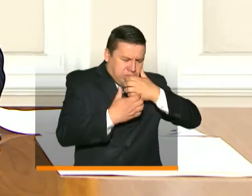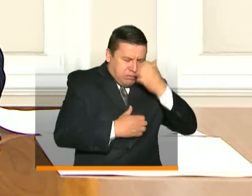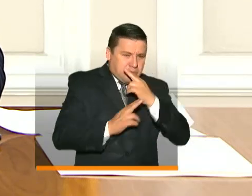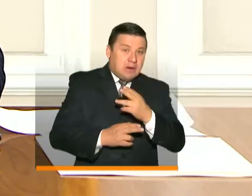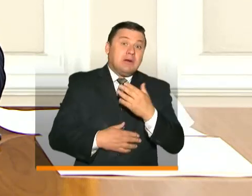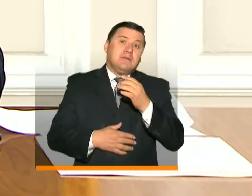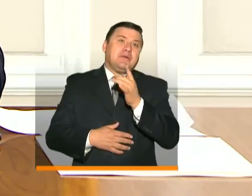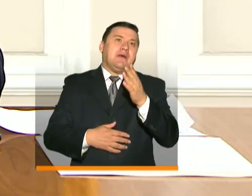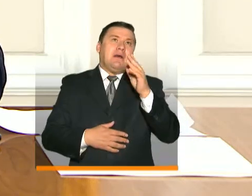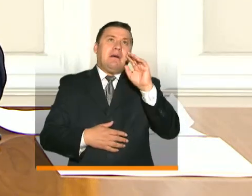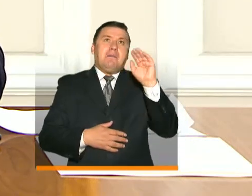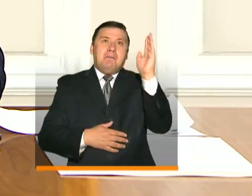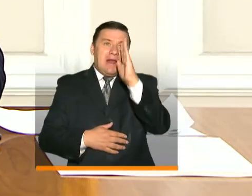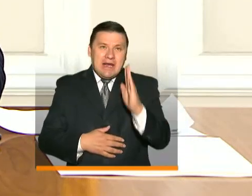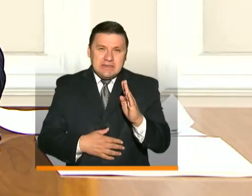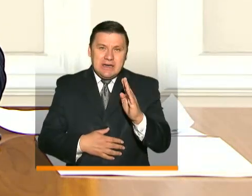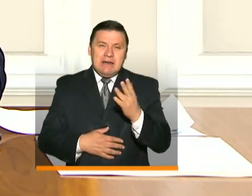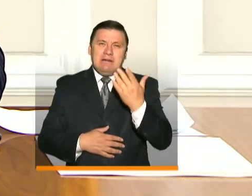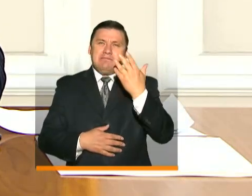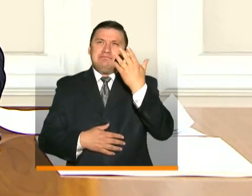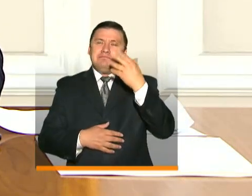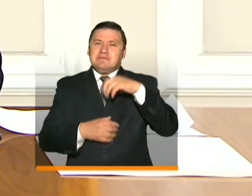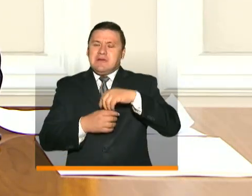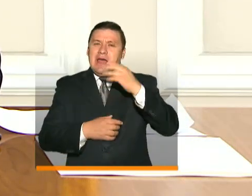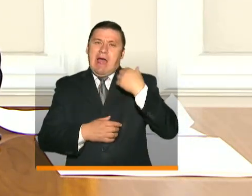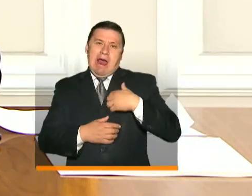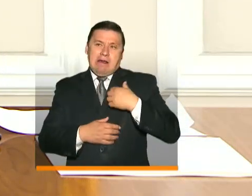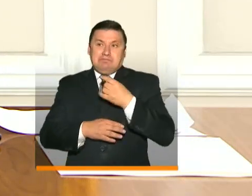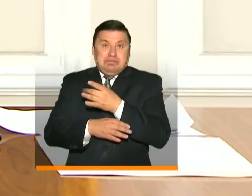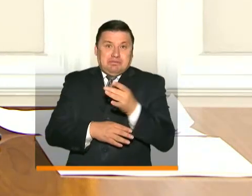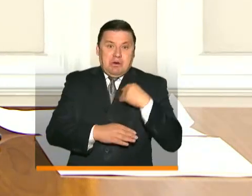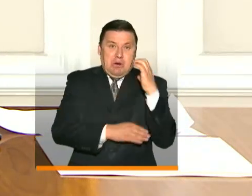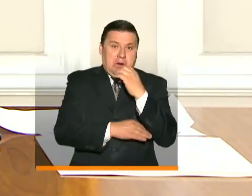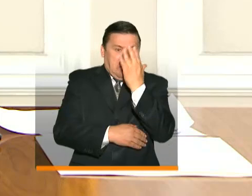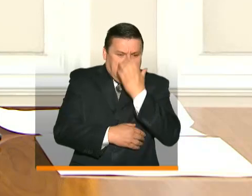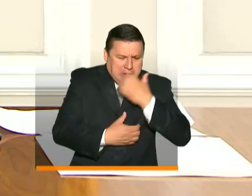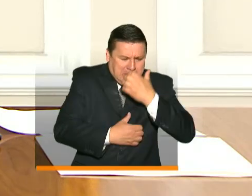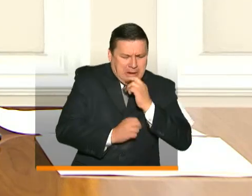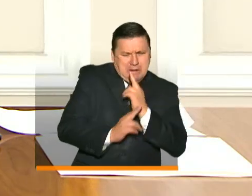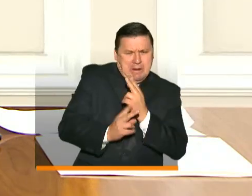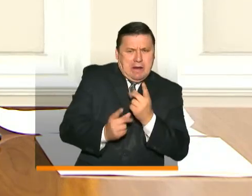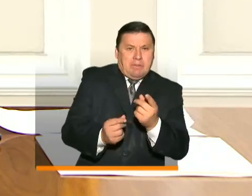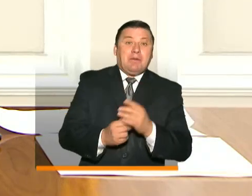Brasil, México y Argentina y muchos otros más. También quisiera compartirles a ustedes